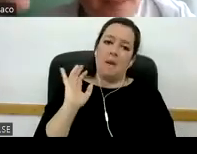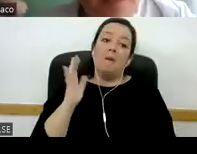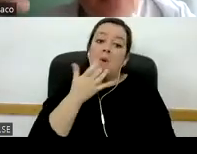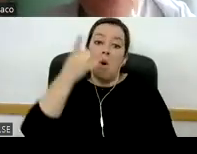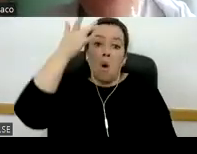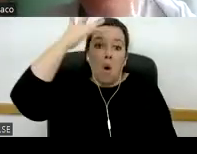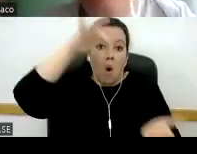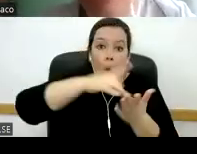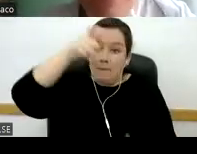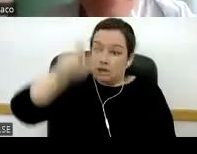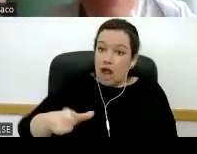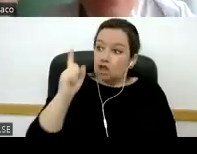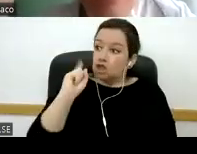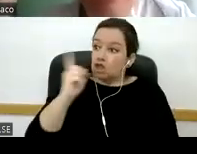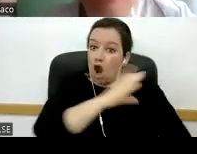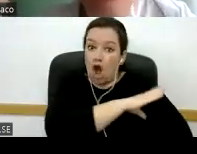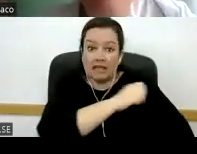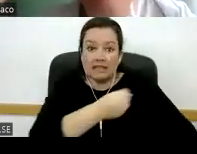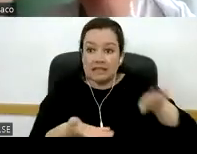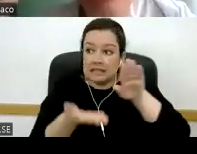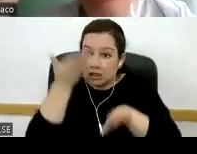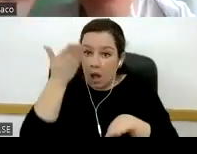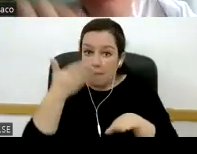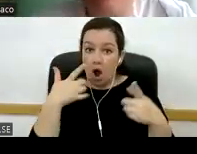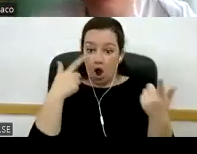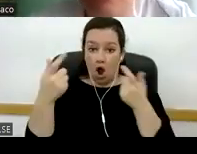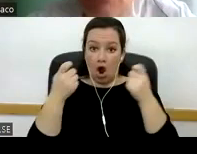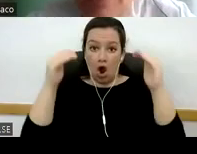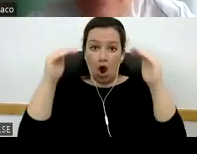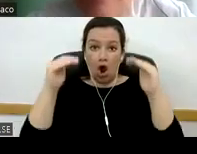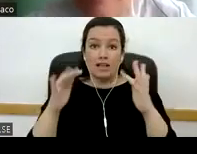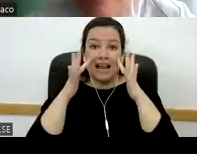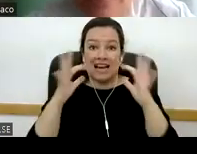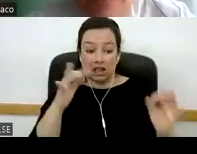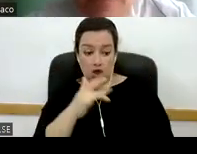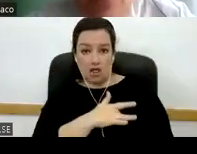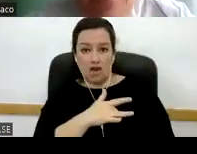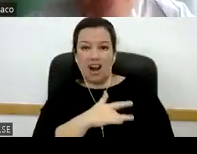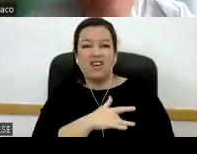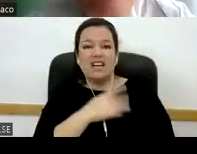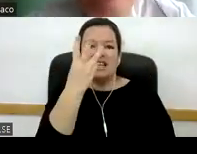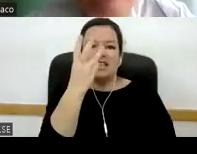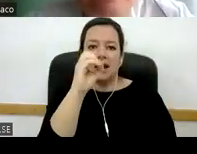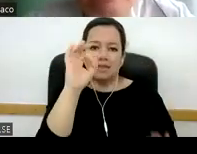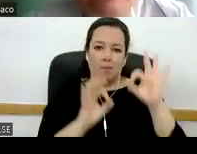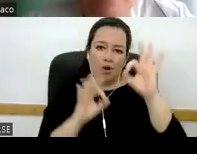si sucediese esto, bajar y normalizar la tensión arterial podría disminuir el riesgo cardiovascular hasta en un